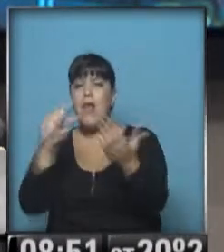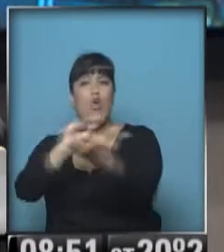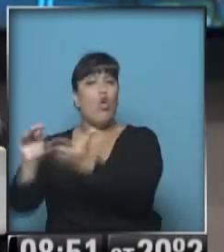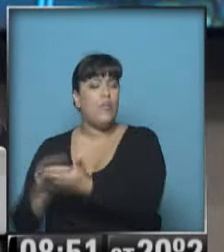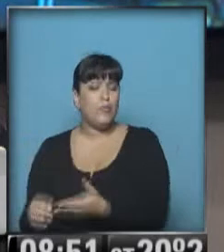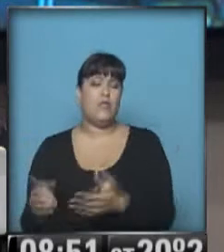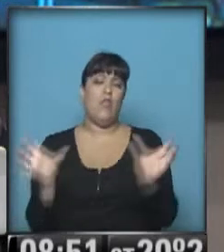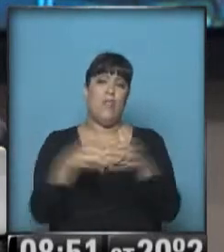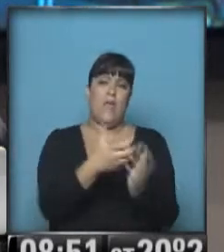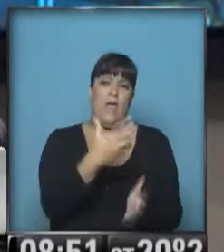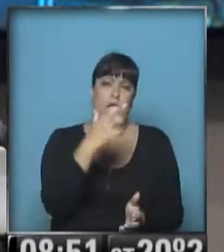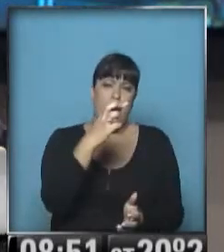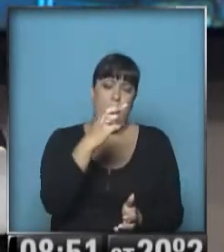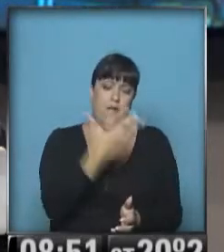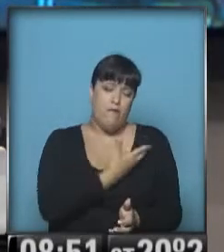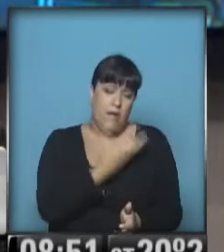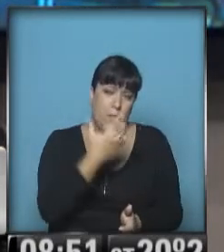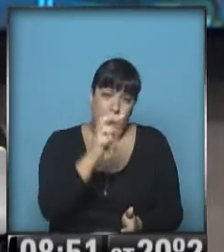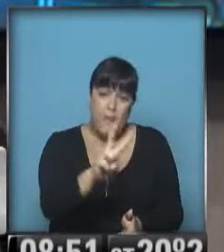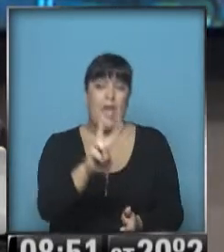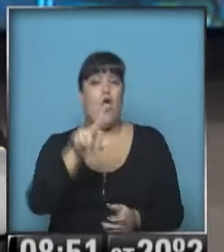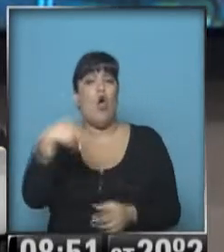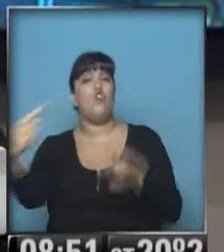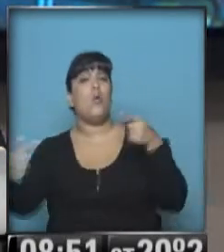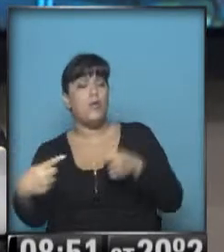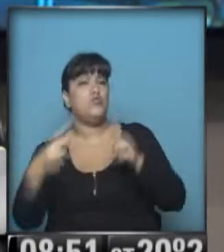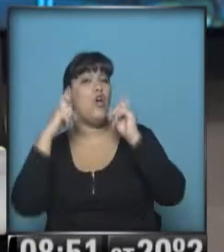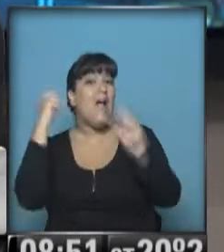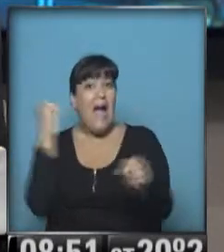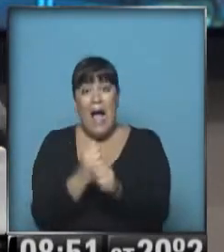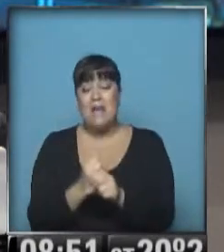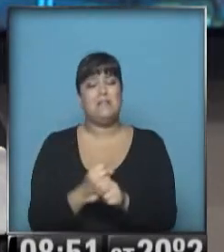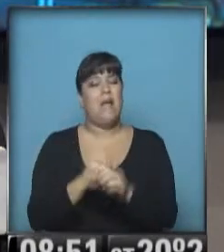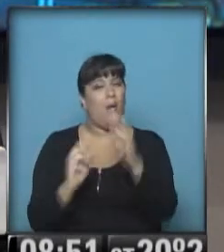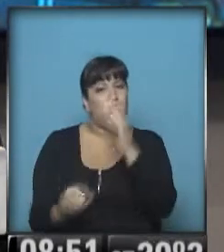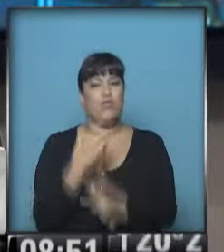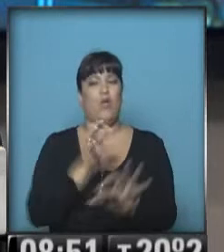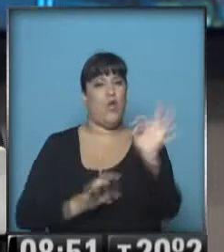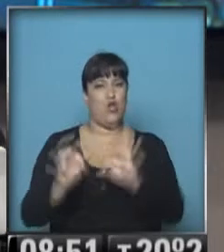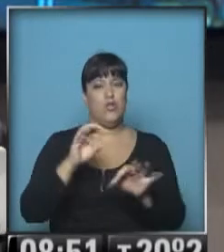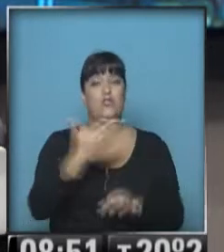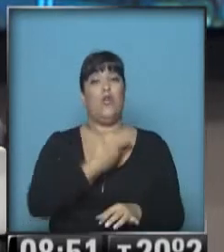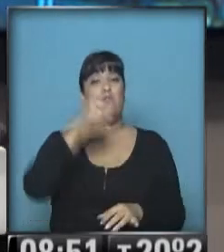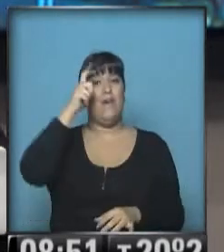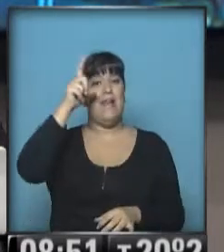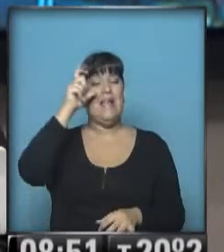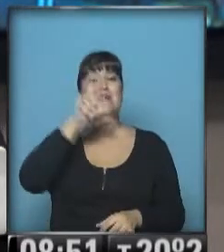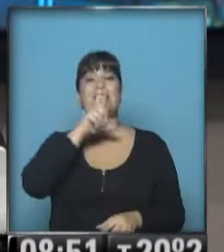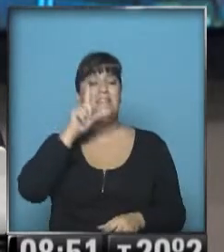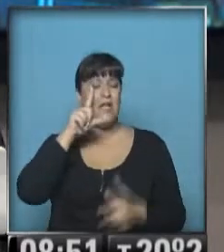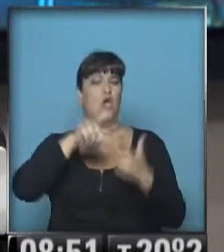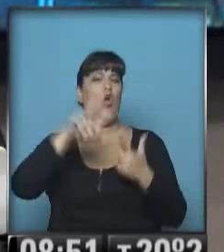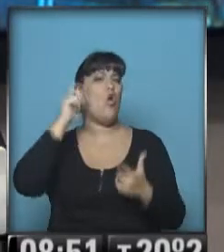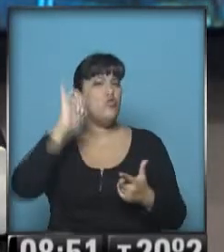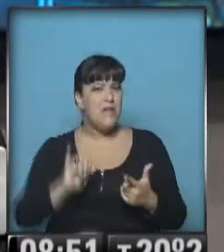oficialismo legisladores de la oposición hasta que lograron que haya proyectos proyecto del diputado feletti por ejemplo del diputado dante gonzález y un